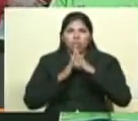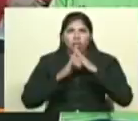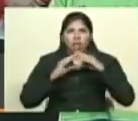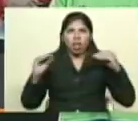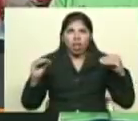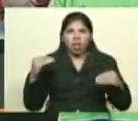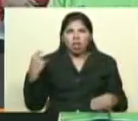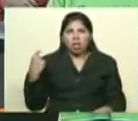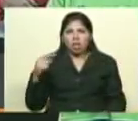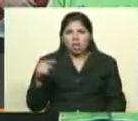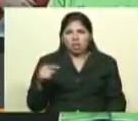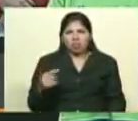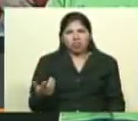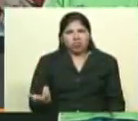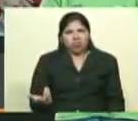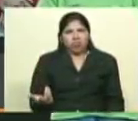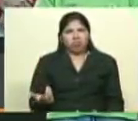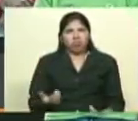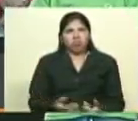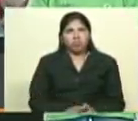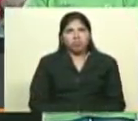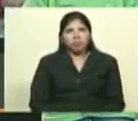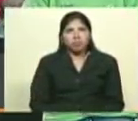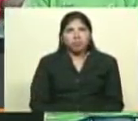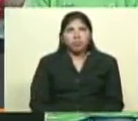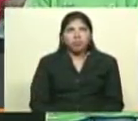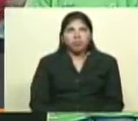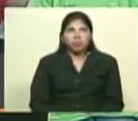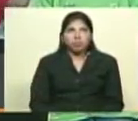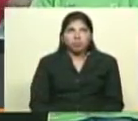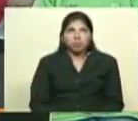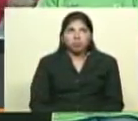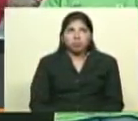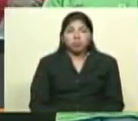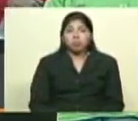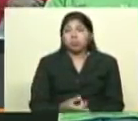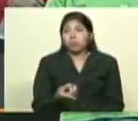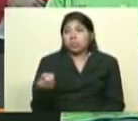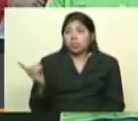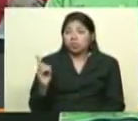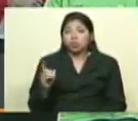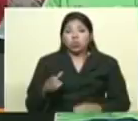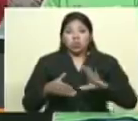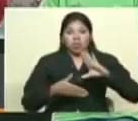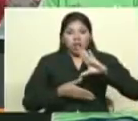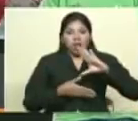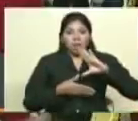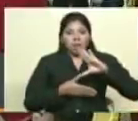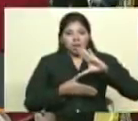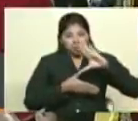el verdadero rostro del imperialismo. Cuando ellos dicen América para los americanos,